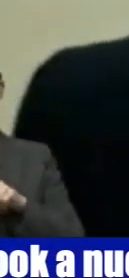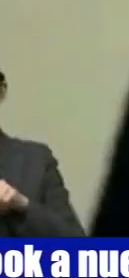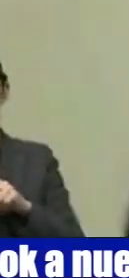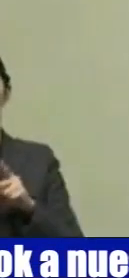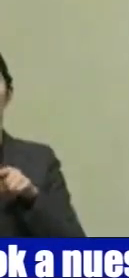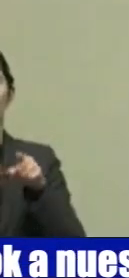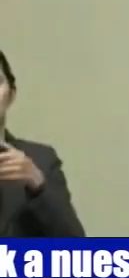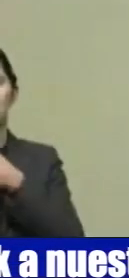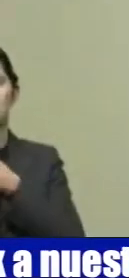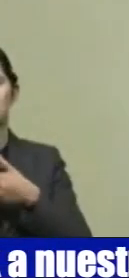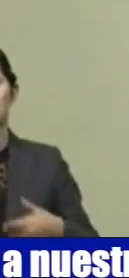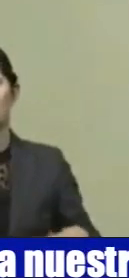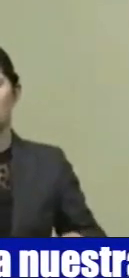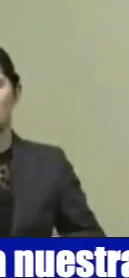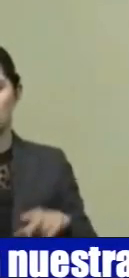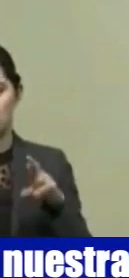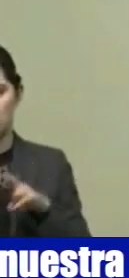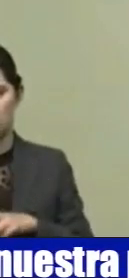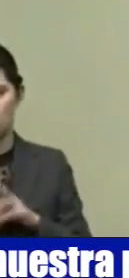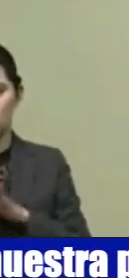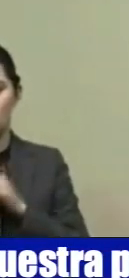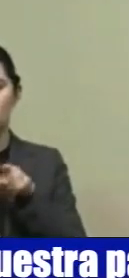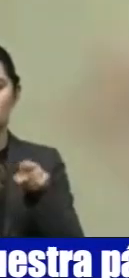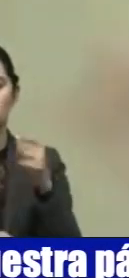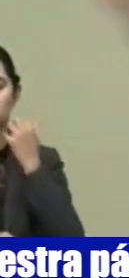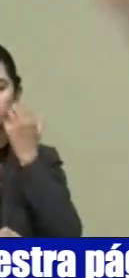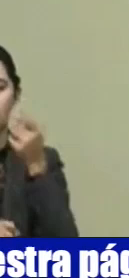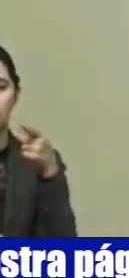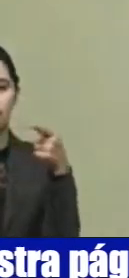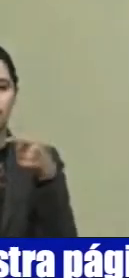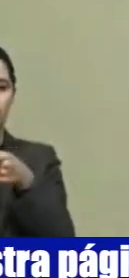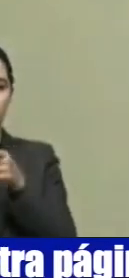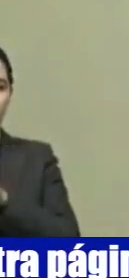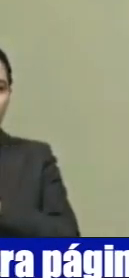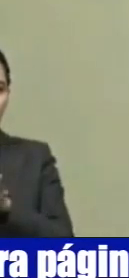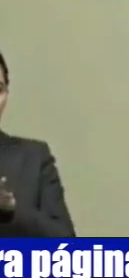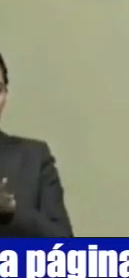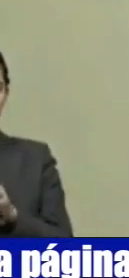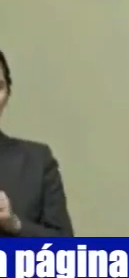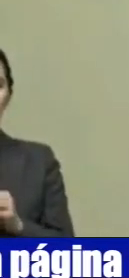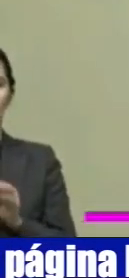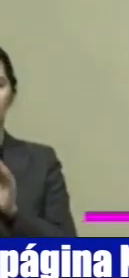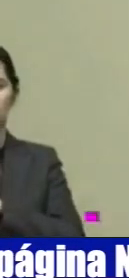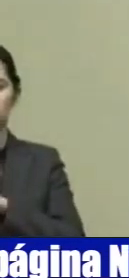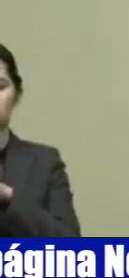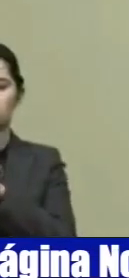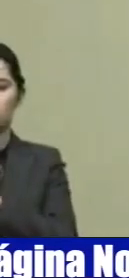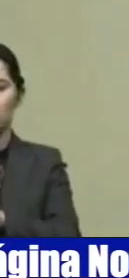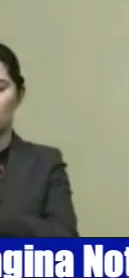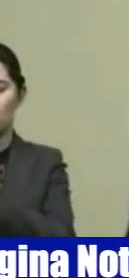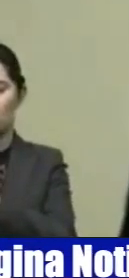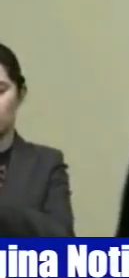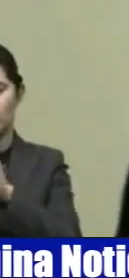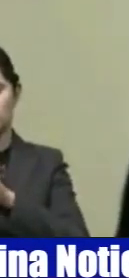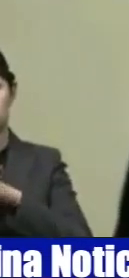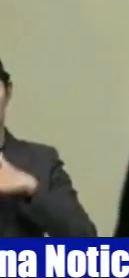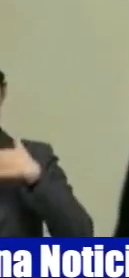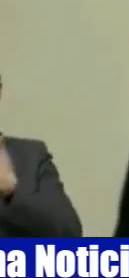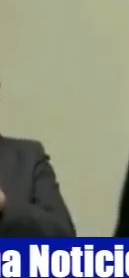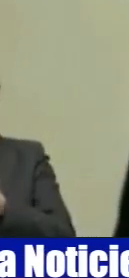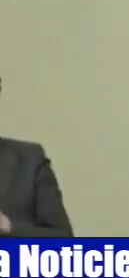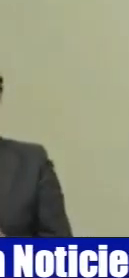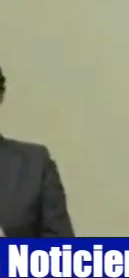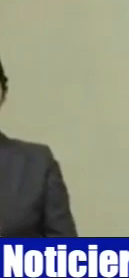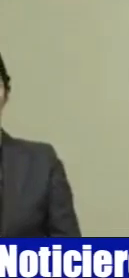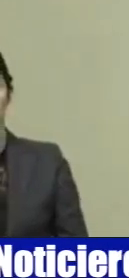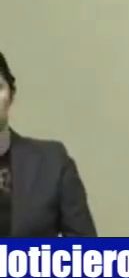una intencionalidad de desmontar y de provocar o de contribuir un asedio, o procurar